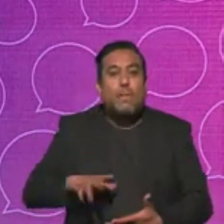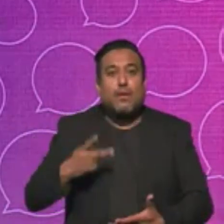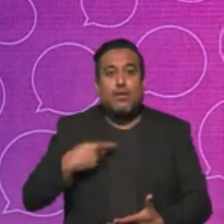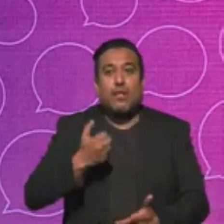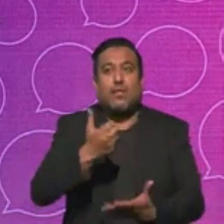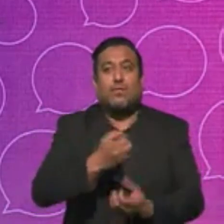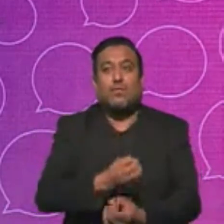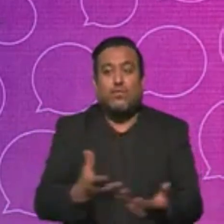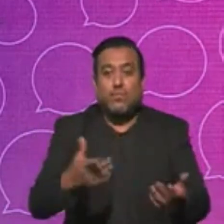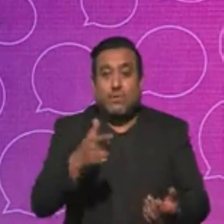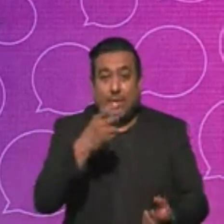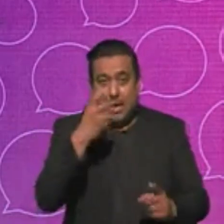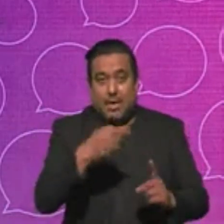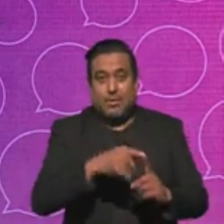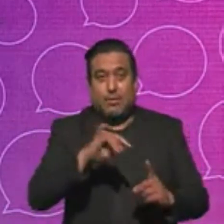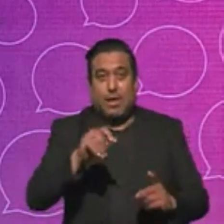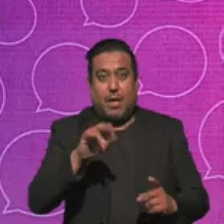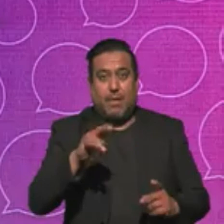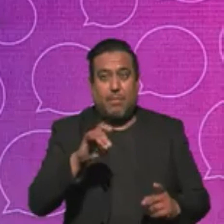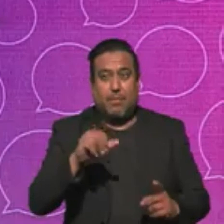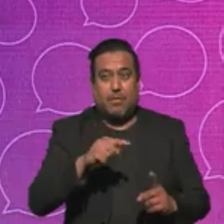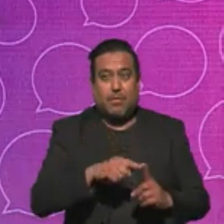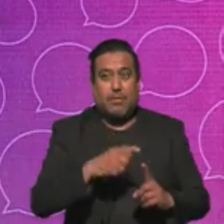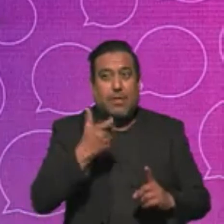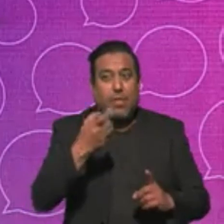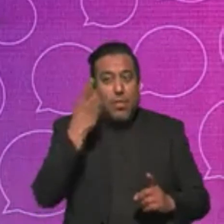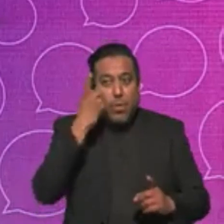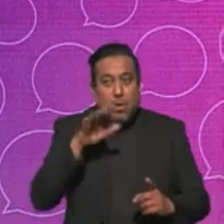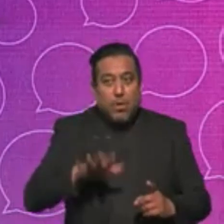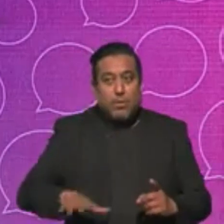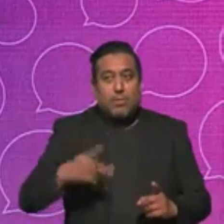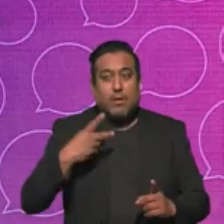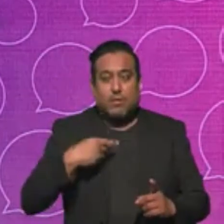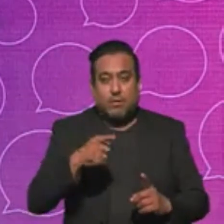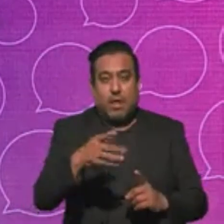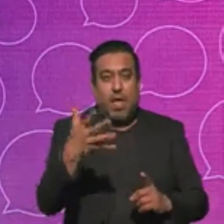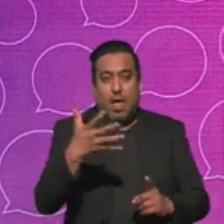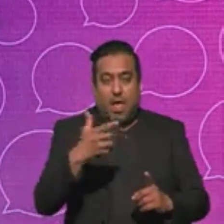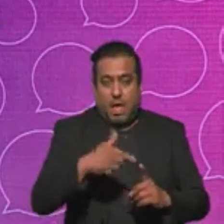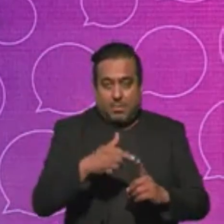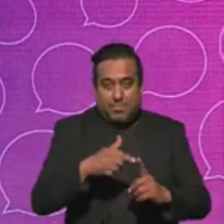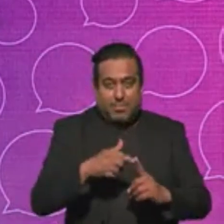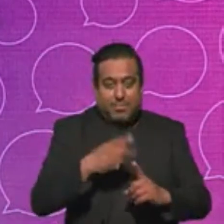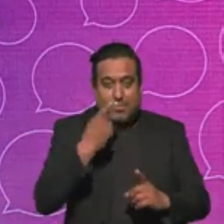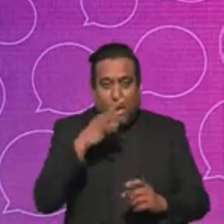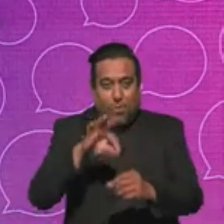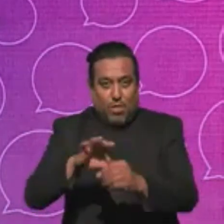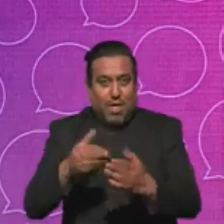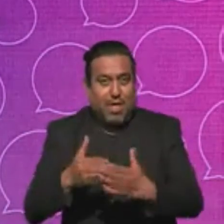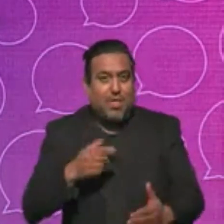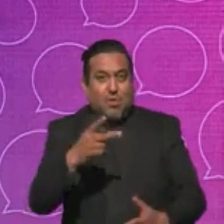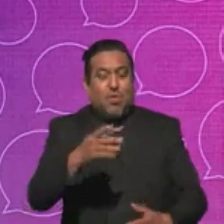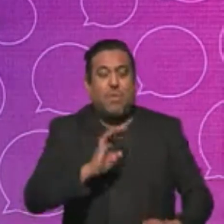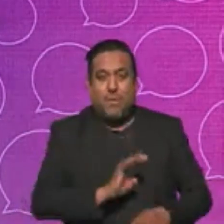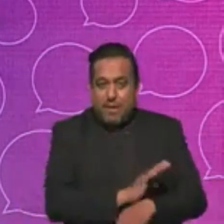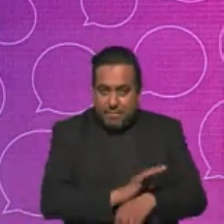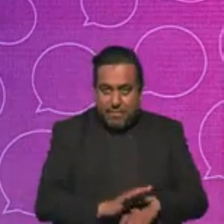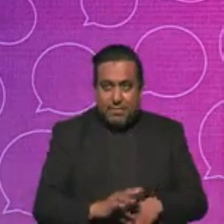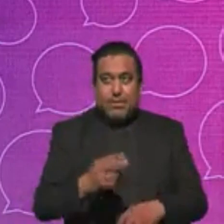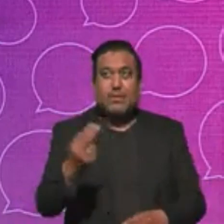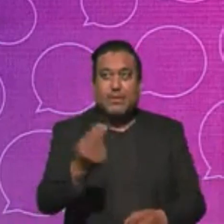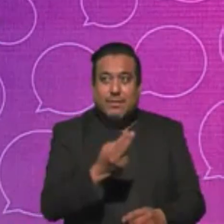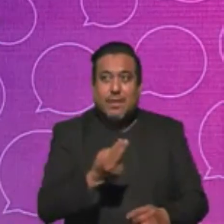bueno Javier Mendoza para que con los recursos público se esté haciendo la campaña qué se necesita hacer poner